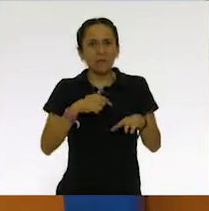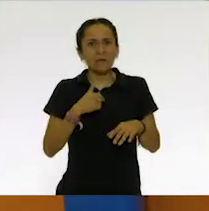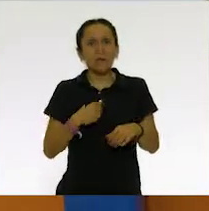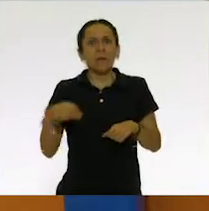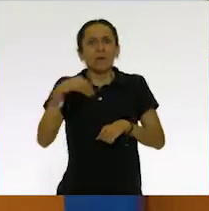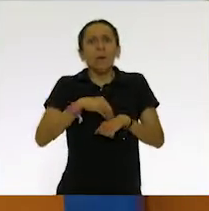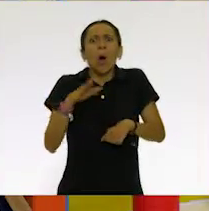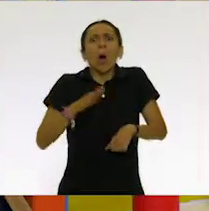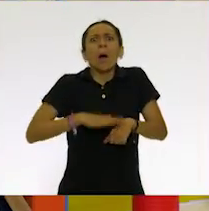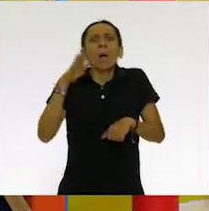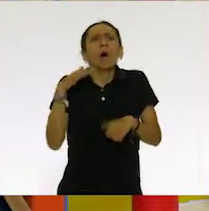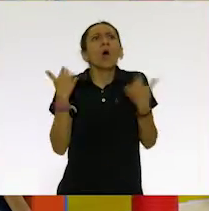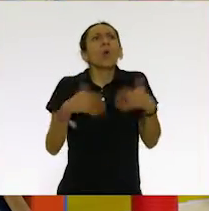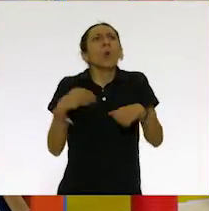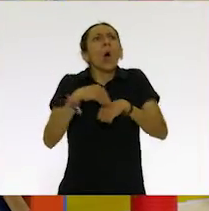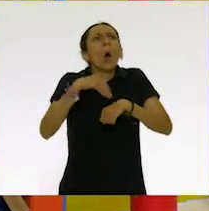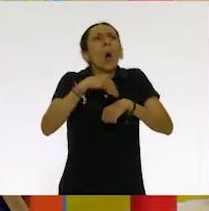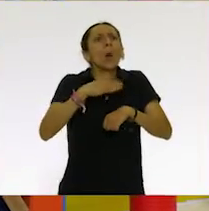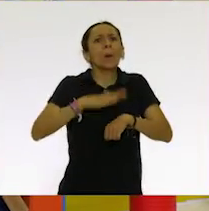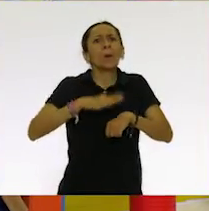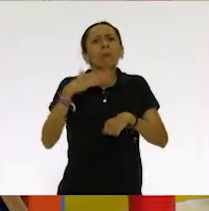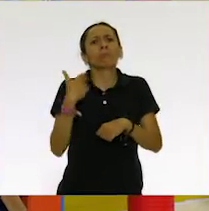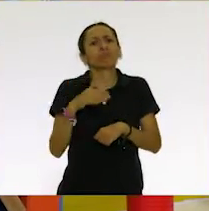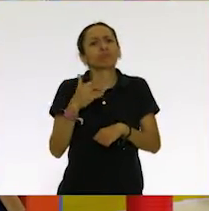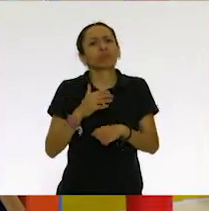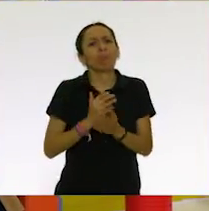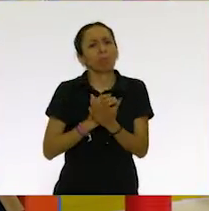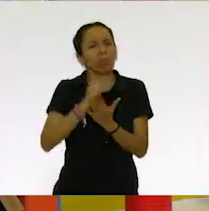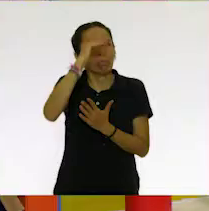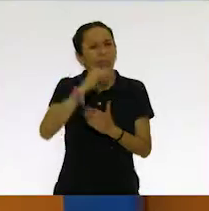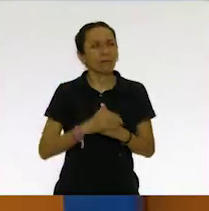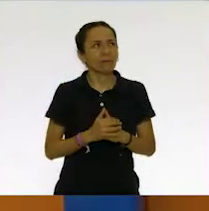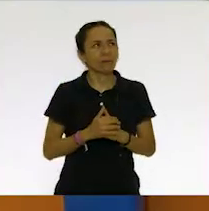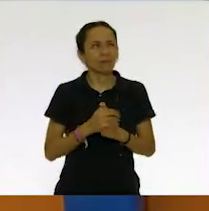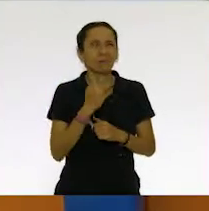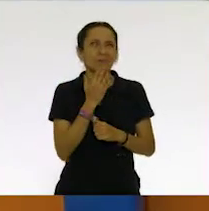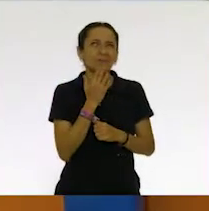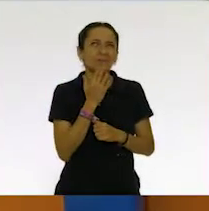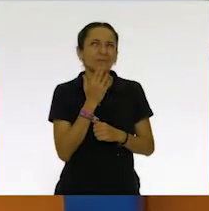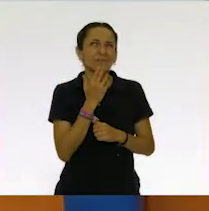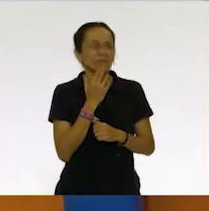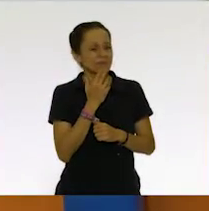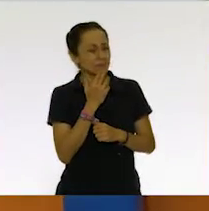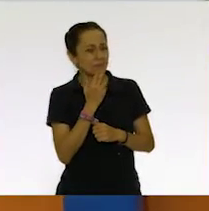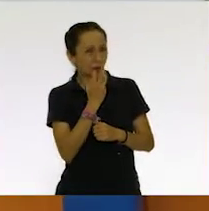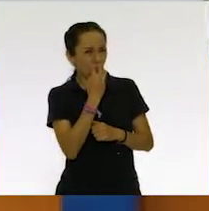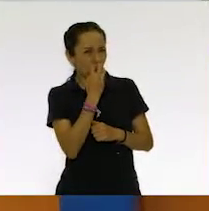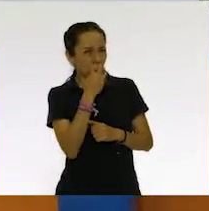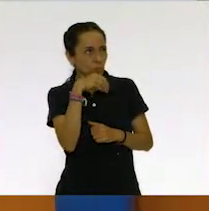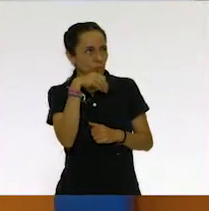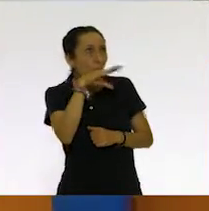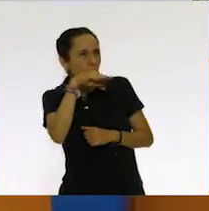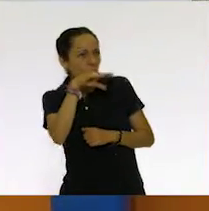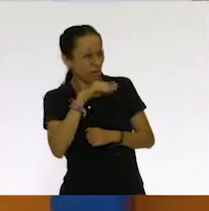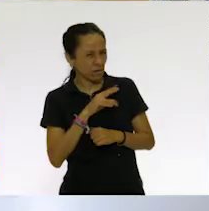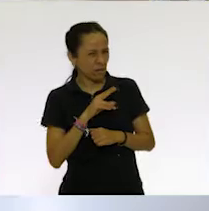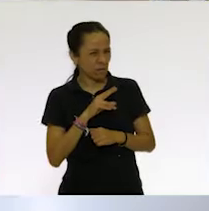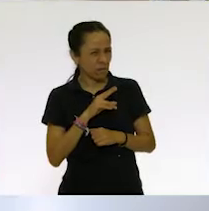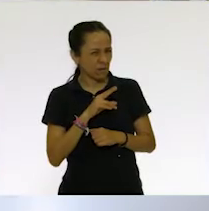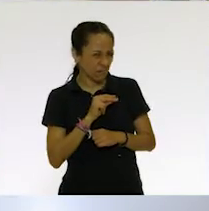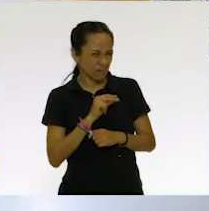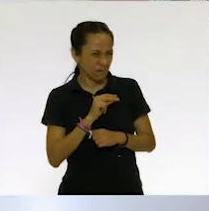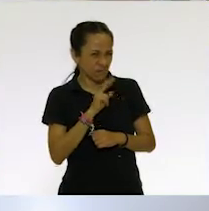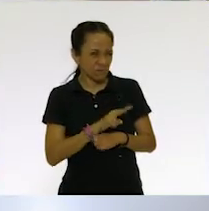que lo pienso, los osos no ladran, ¿verdad? Ay, no, no creo. ¿Y de qué tamaño era el oso que tú viste? Uy,